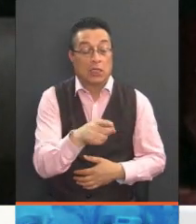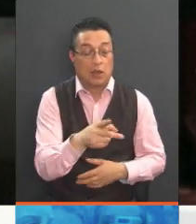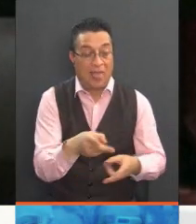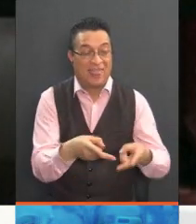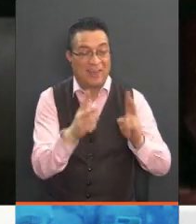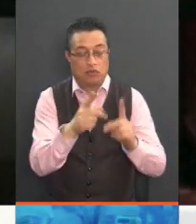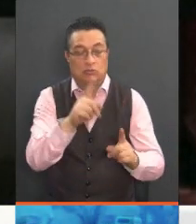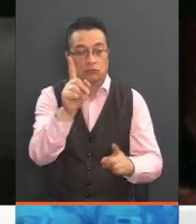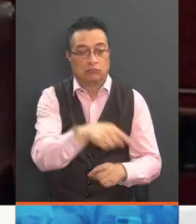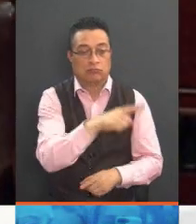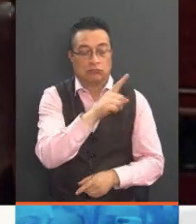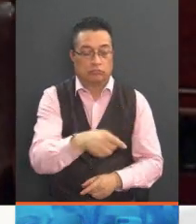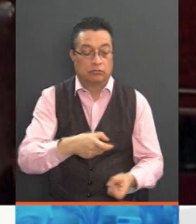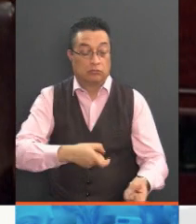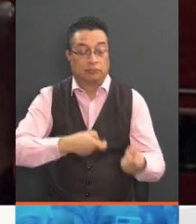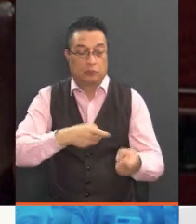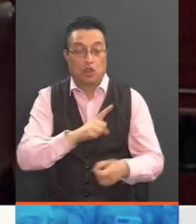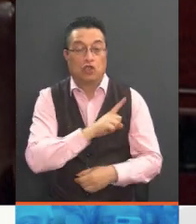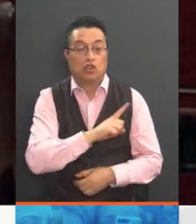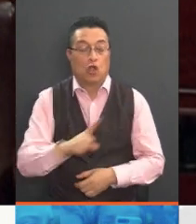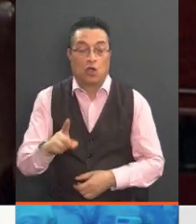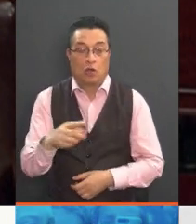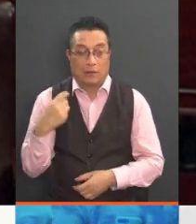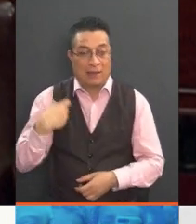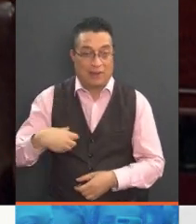puede gozar un ciudadano en Estados